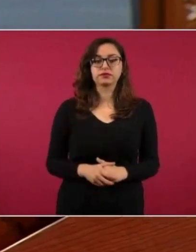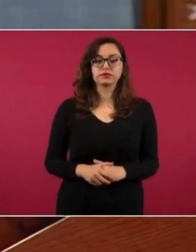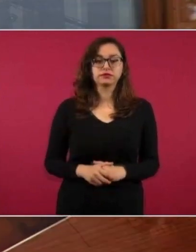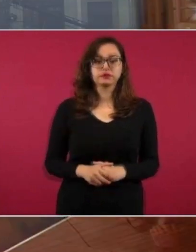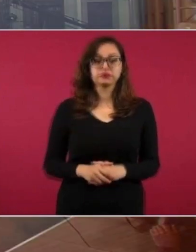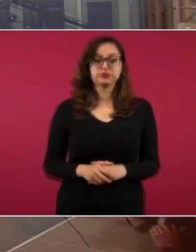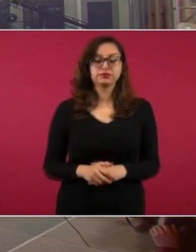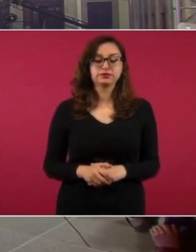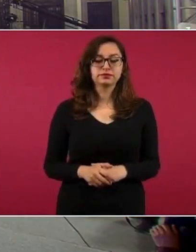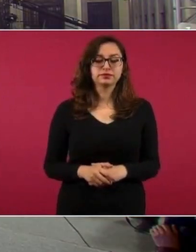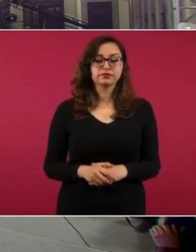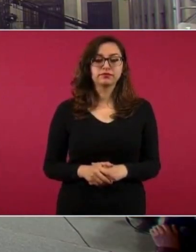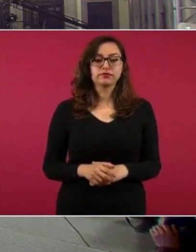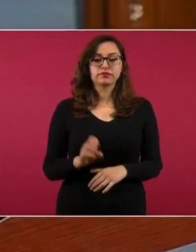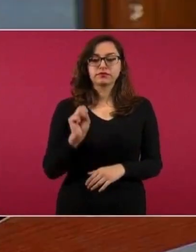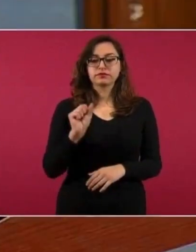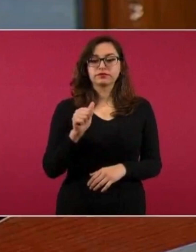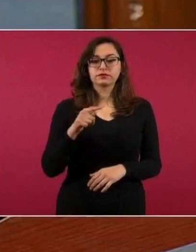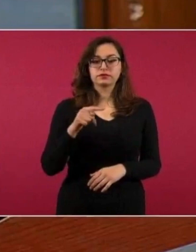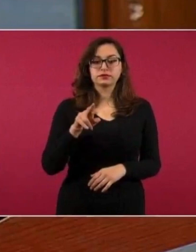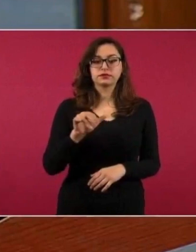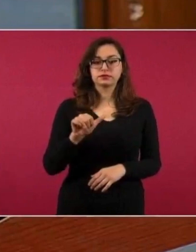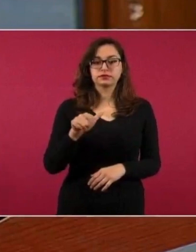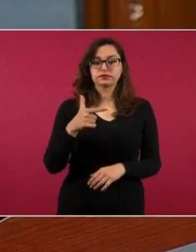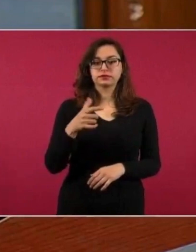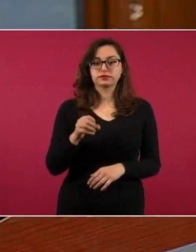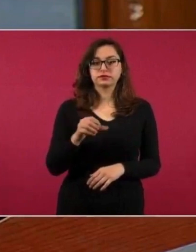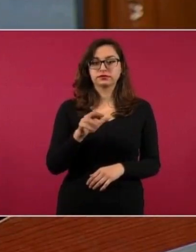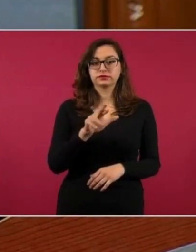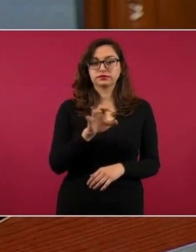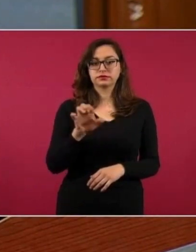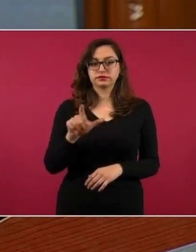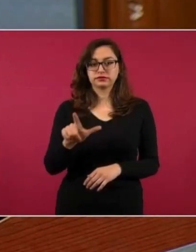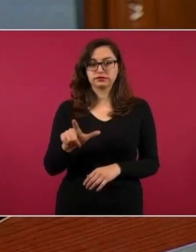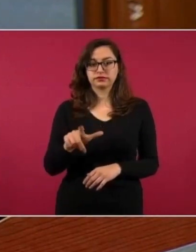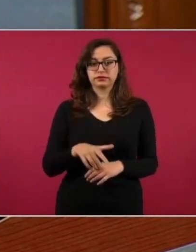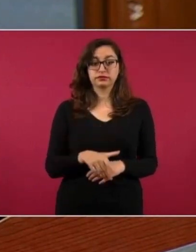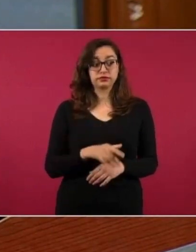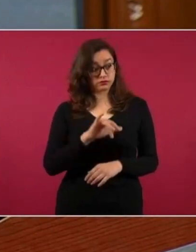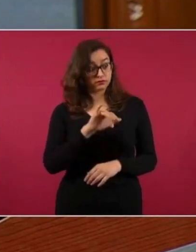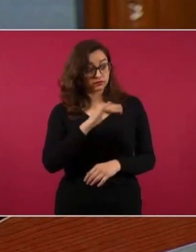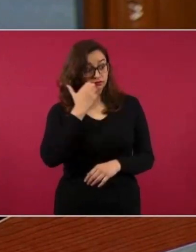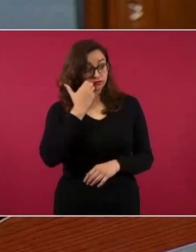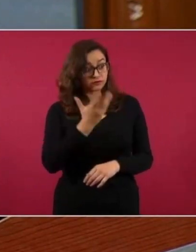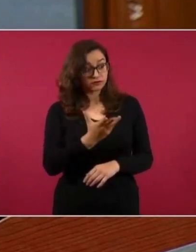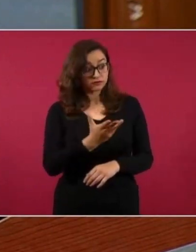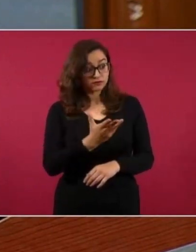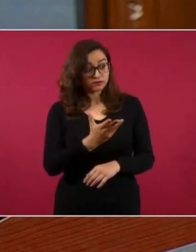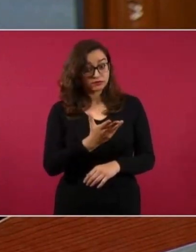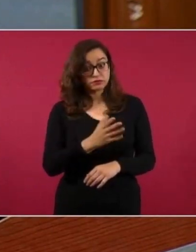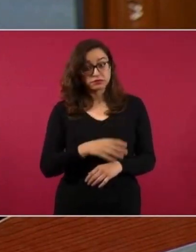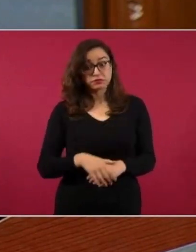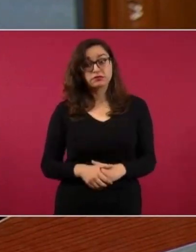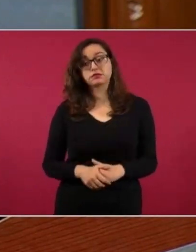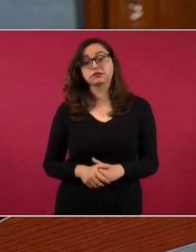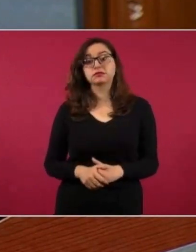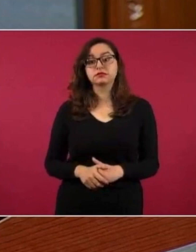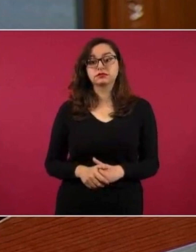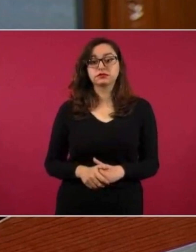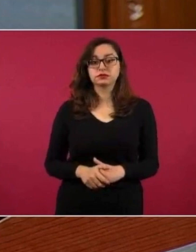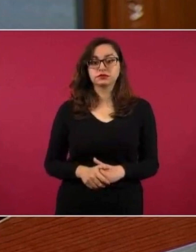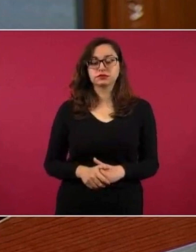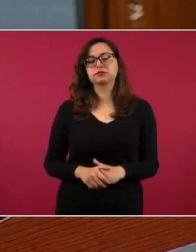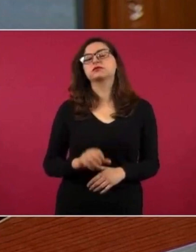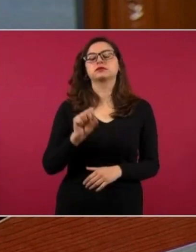Samuel García, Santiago Krill. ¿Sí dijo?